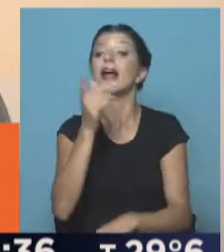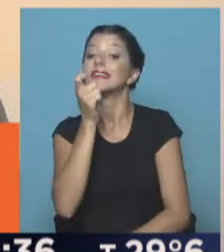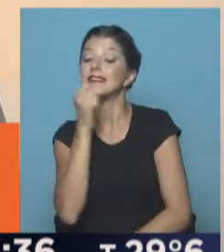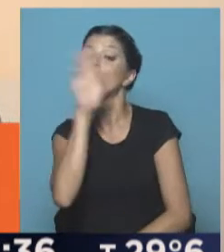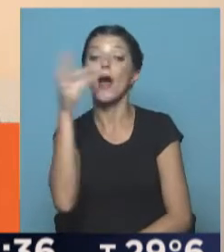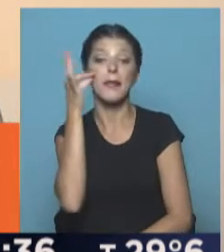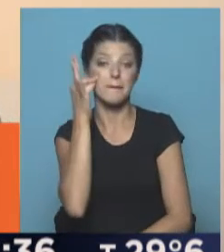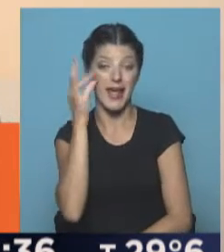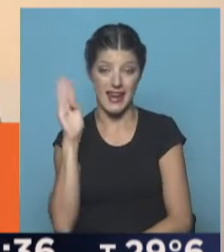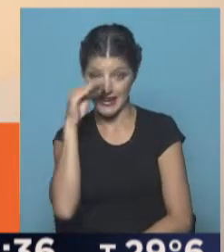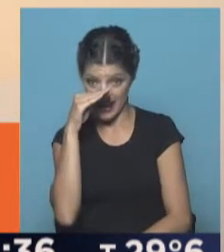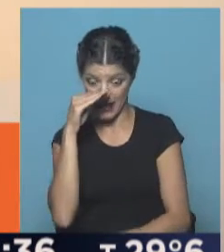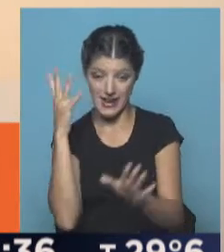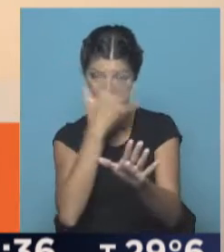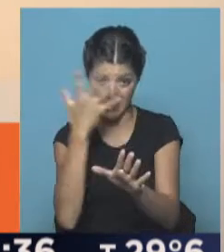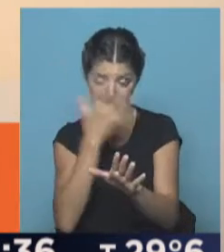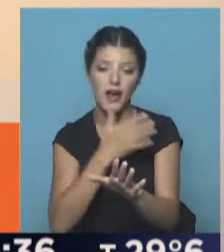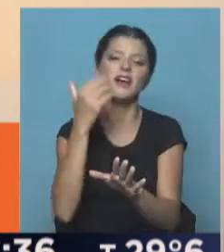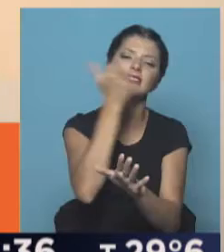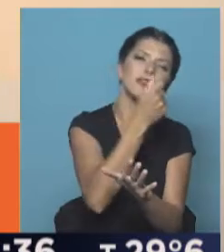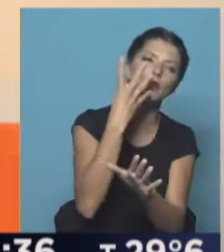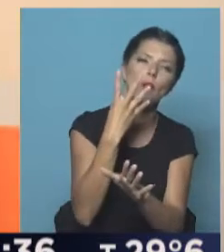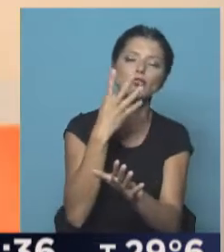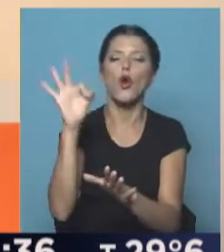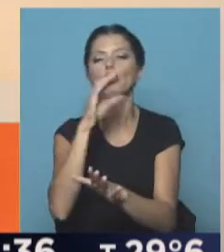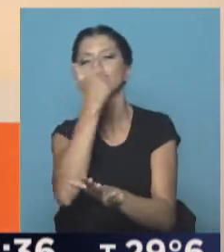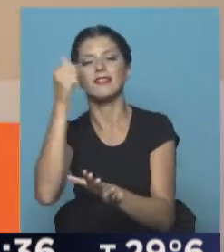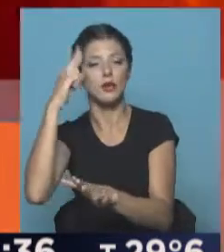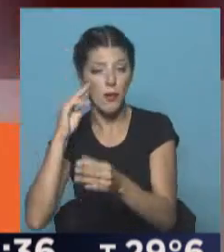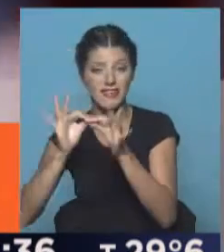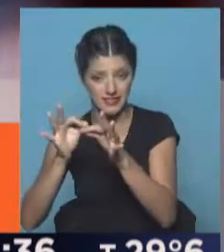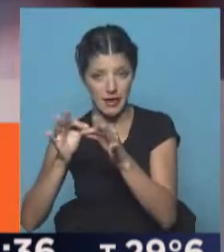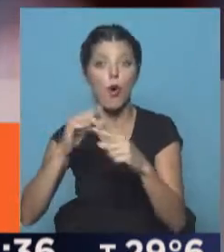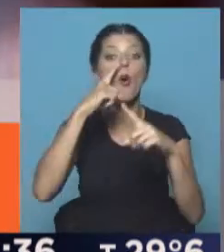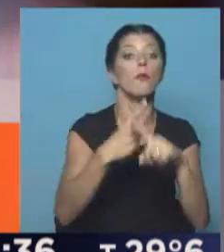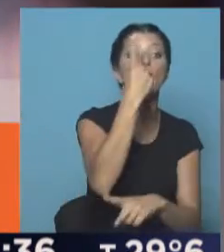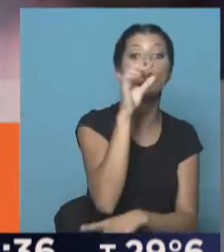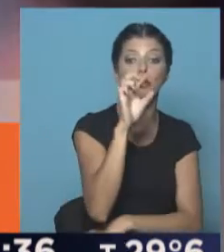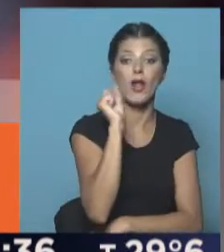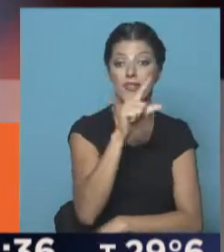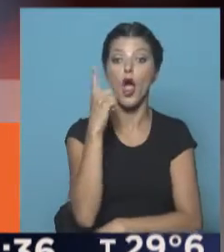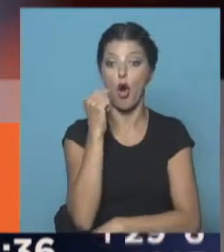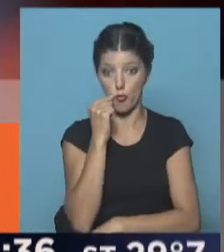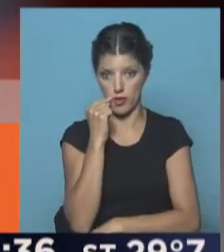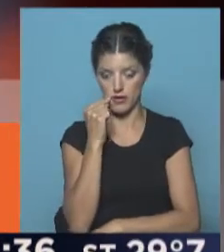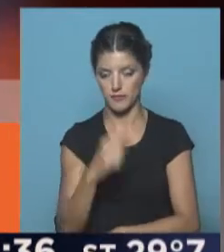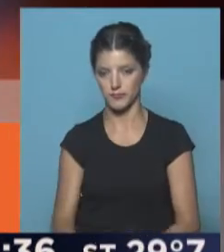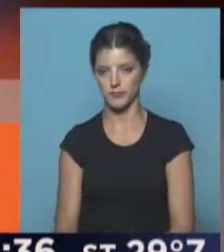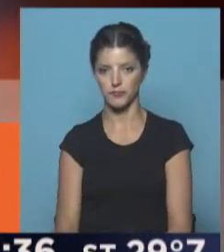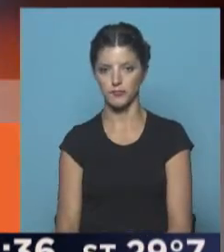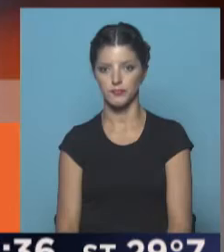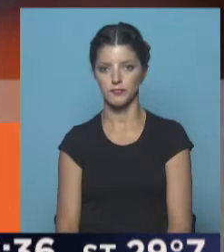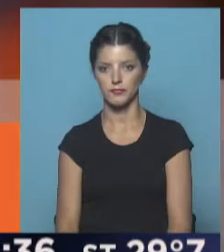ganan 64 centavos o 59 centavos por cada dólar que gana un hombre. It's our time to have